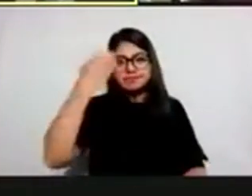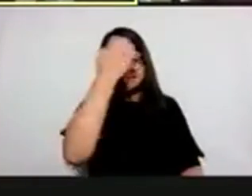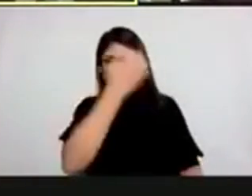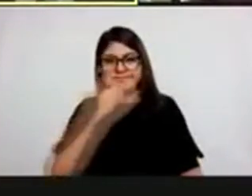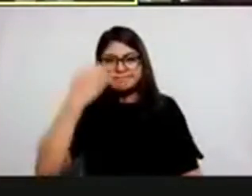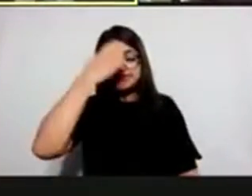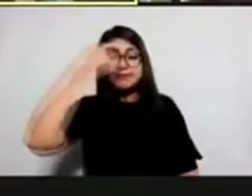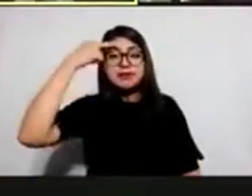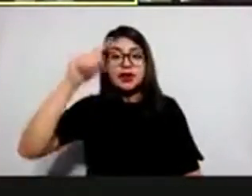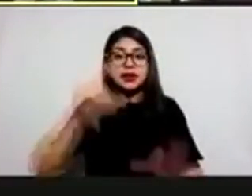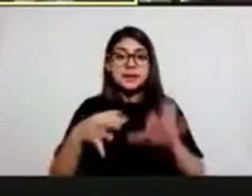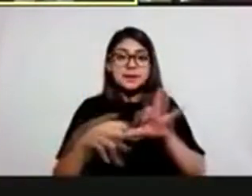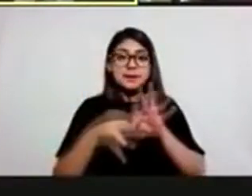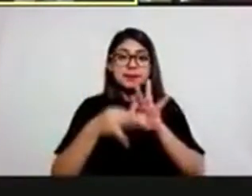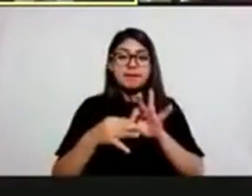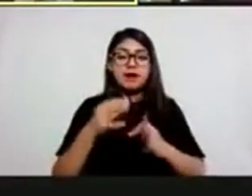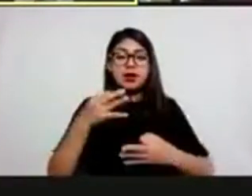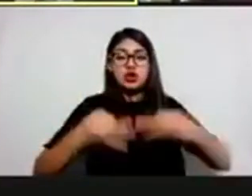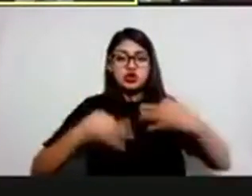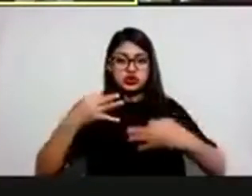la labor, en el respeto,